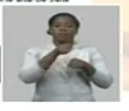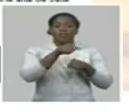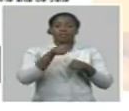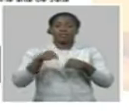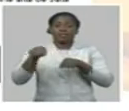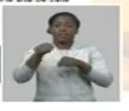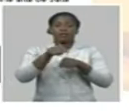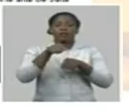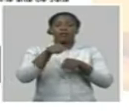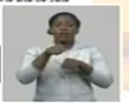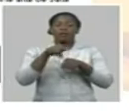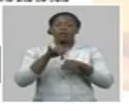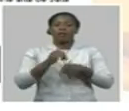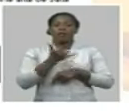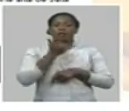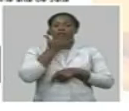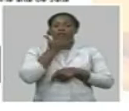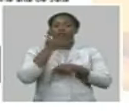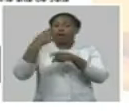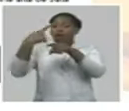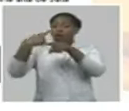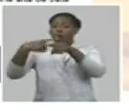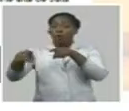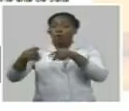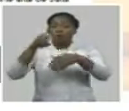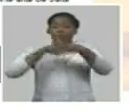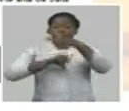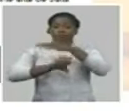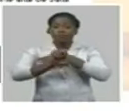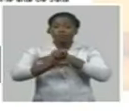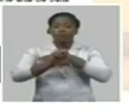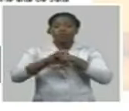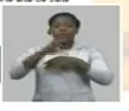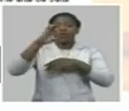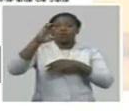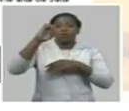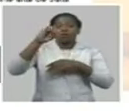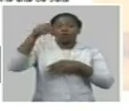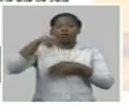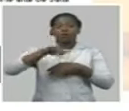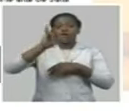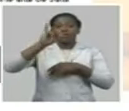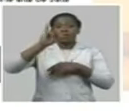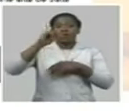la zona más afectada en cojímar y algunas zonas de guanabacoa